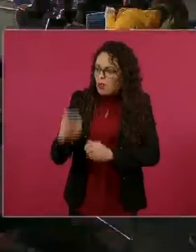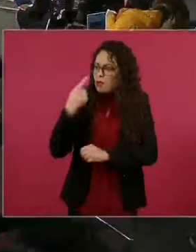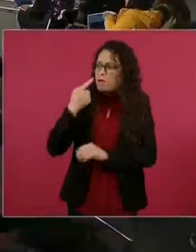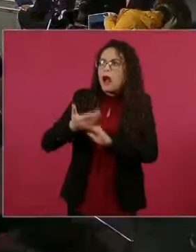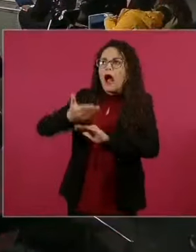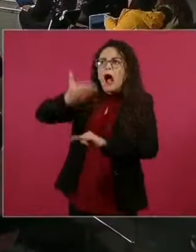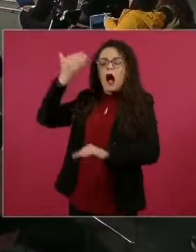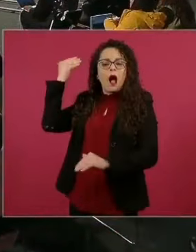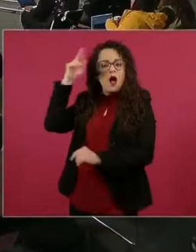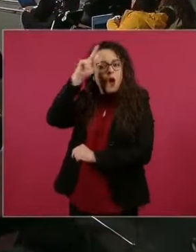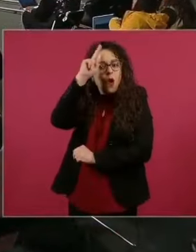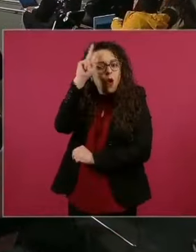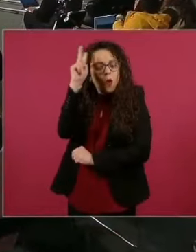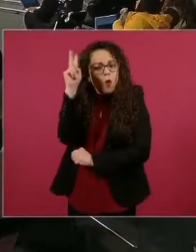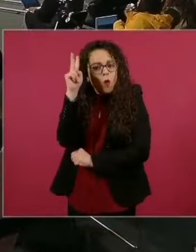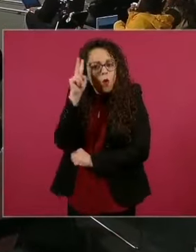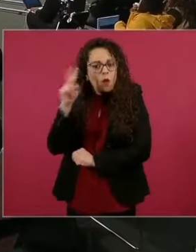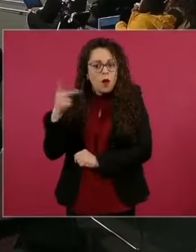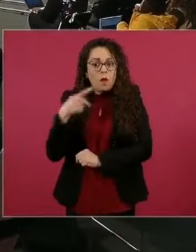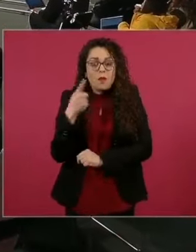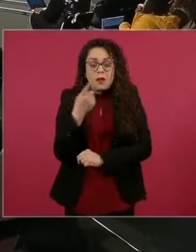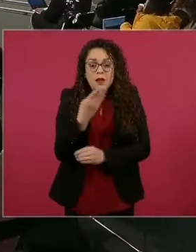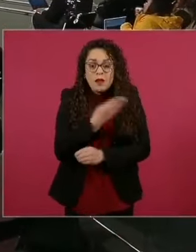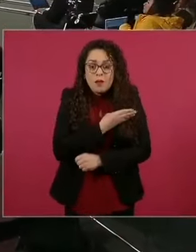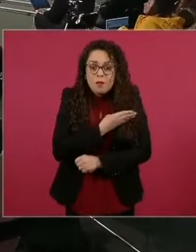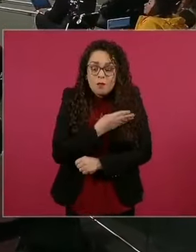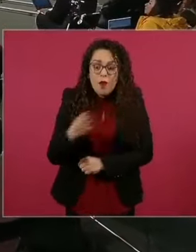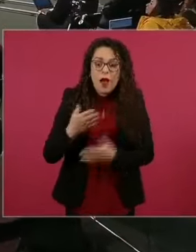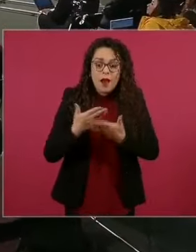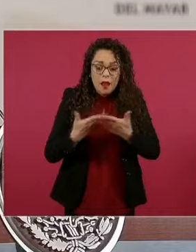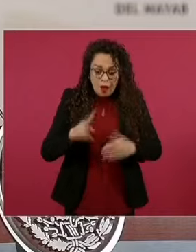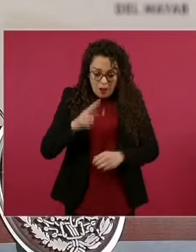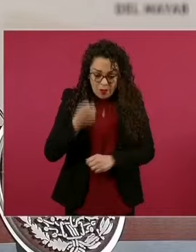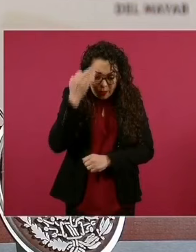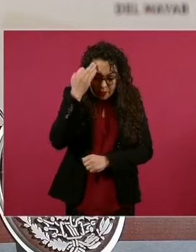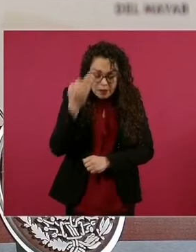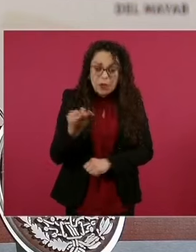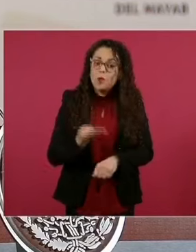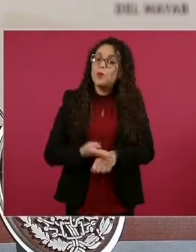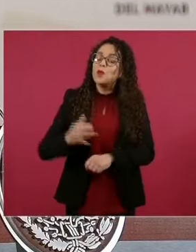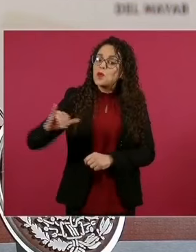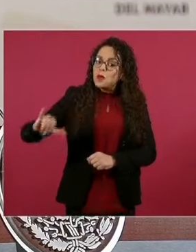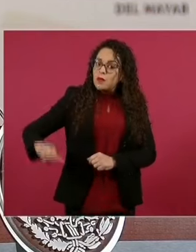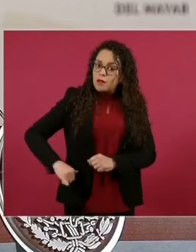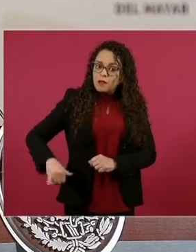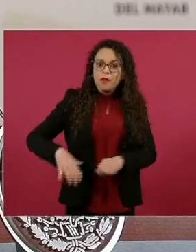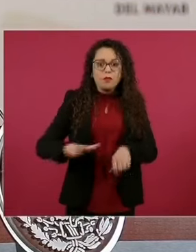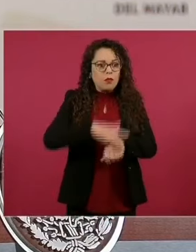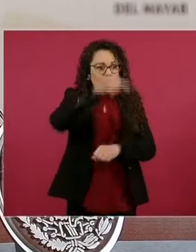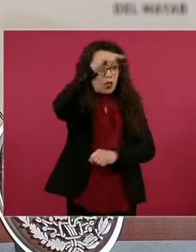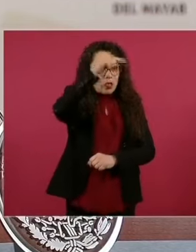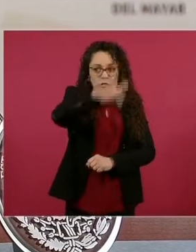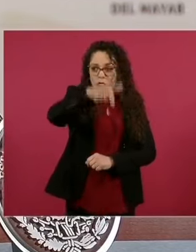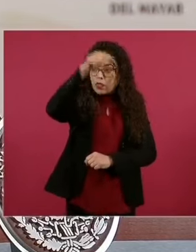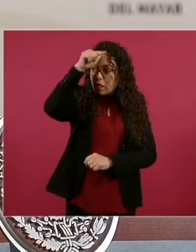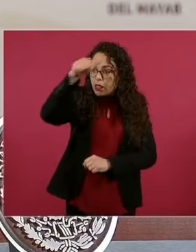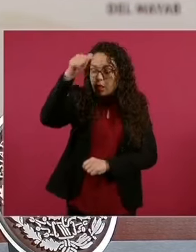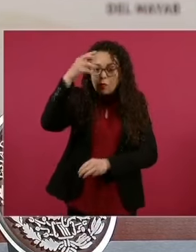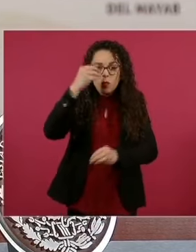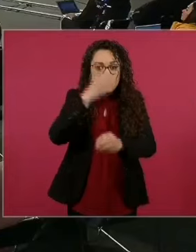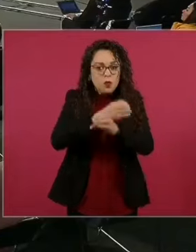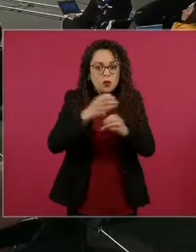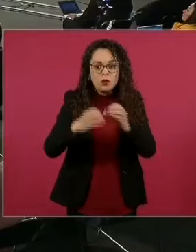libre de extremismos. Aunado a ello, me resultó inaceptable la imposición de funcionarios que no tienen conocimiento de la Hacienda Pública,